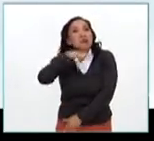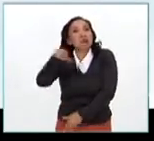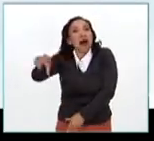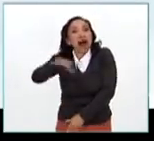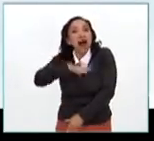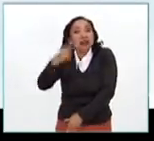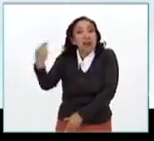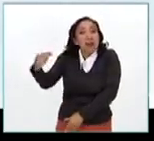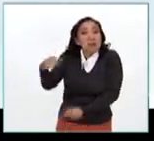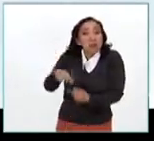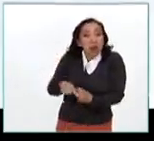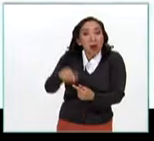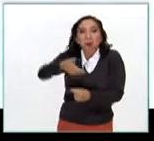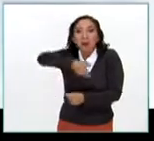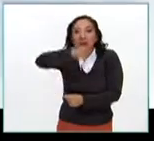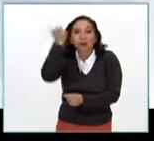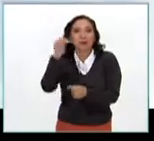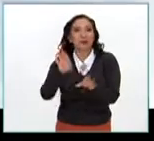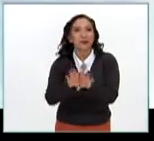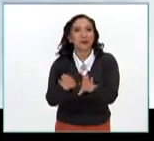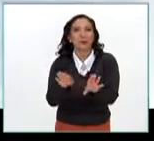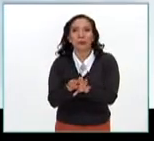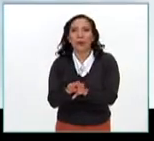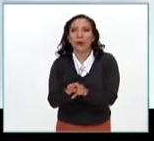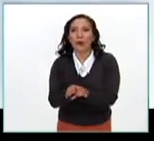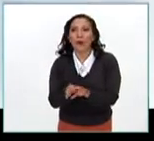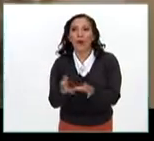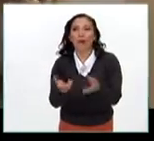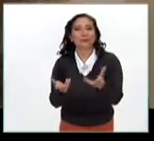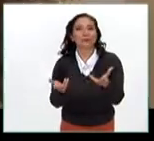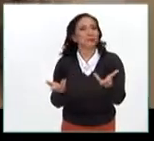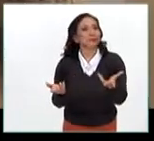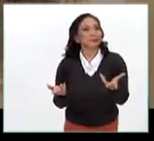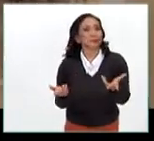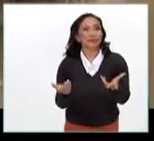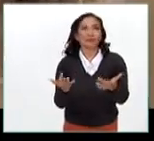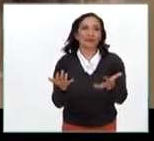que tienen un nombre, ni sabes cómo